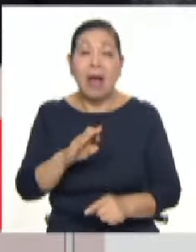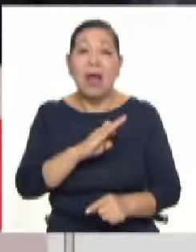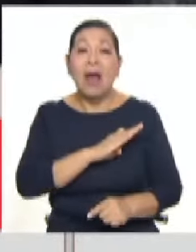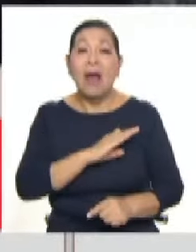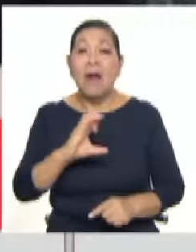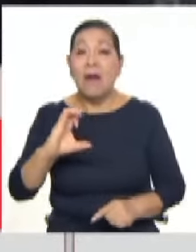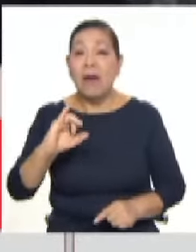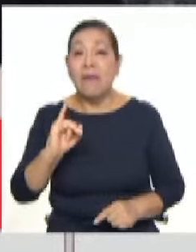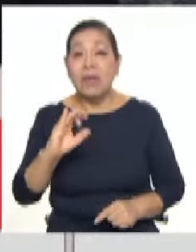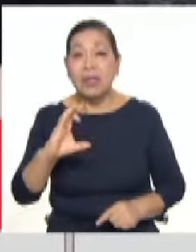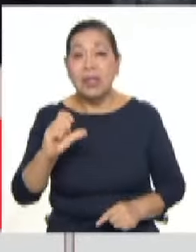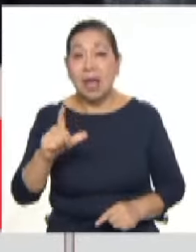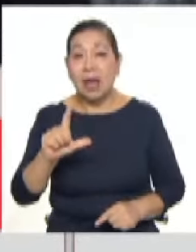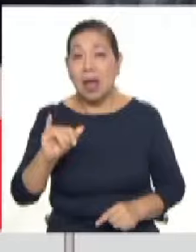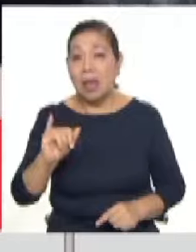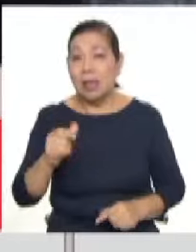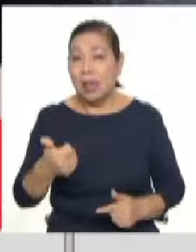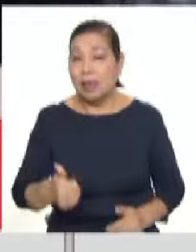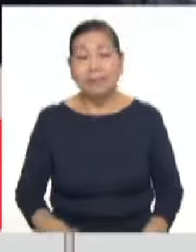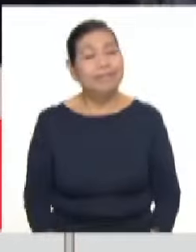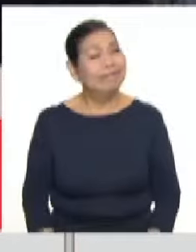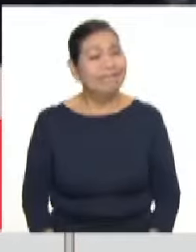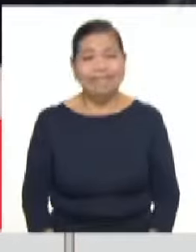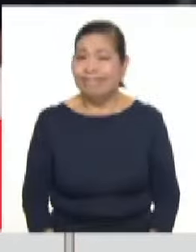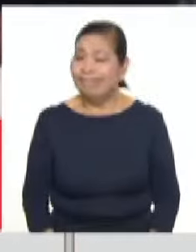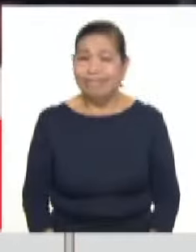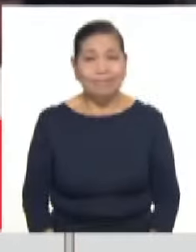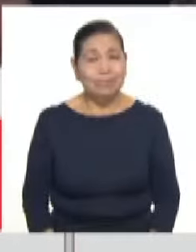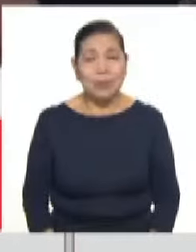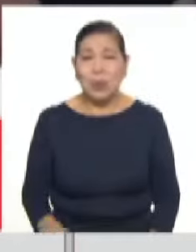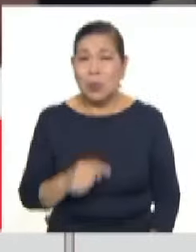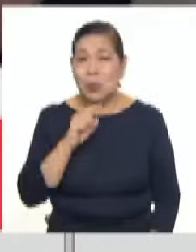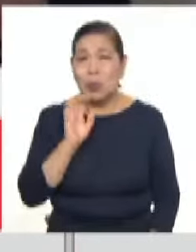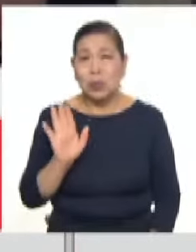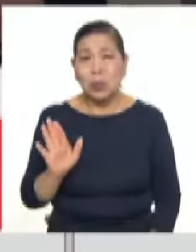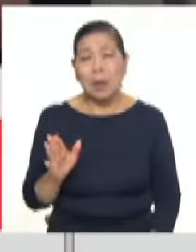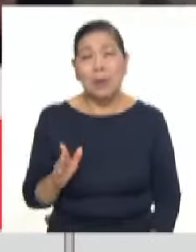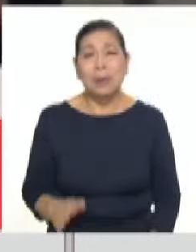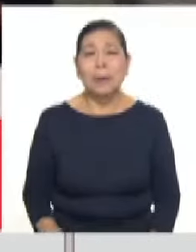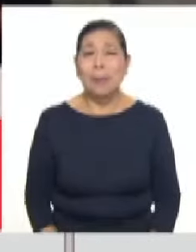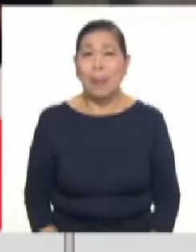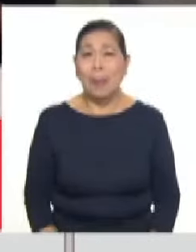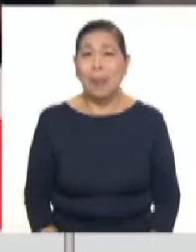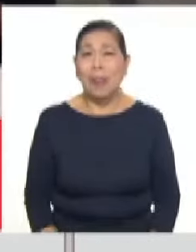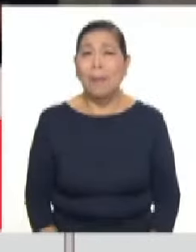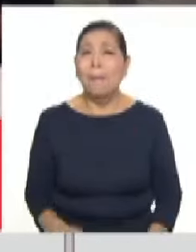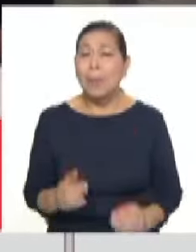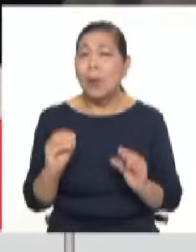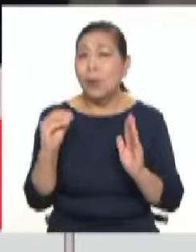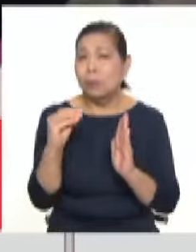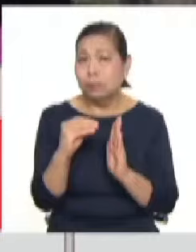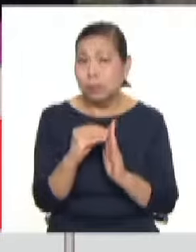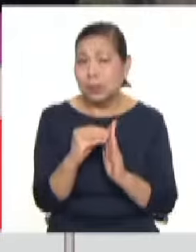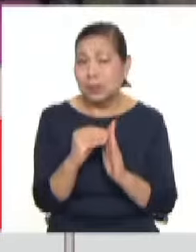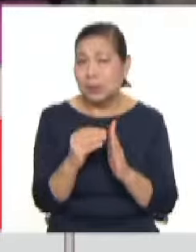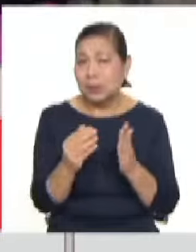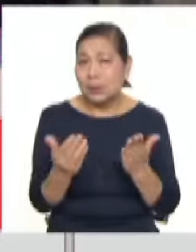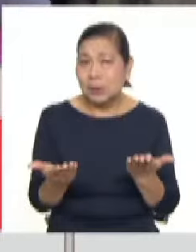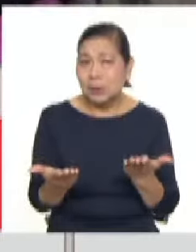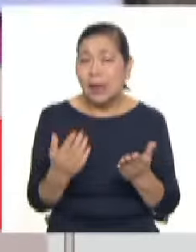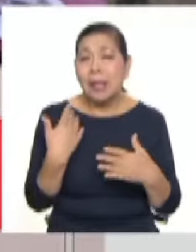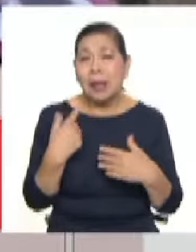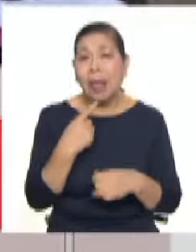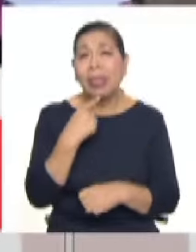Fiscalía. Y ahorita está ahí. Bien, lo que nos dice la señora Jocelyn, compañeras, es de que ellos han colocado ya